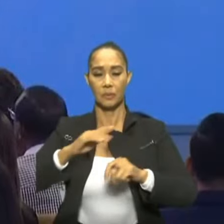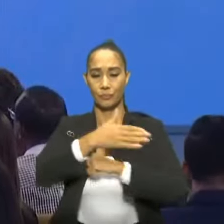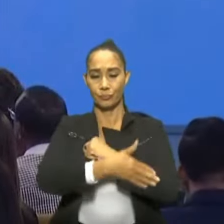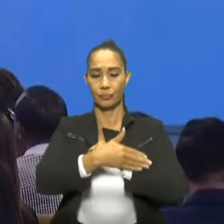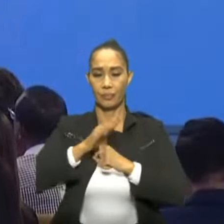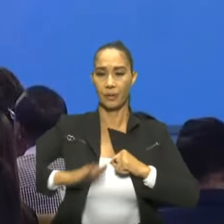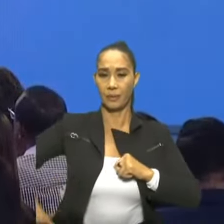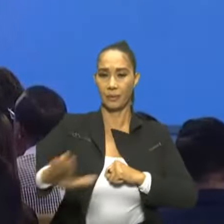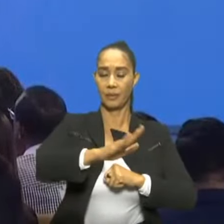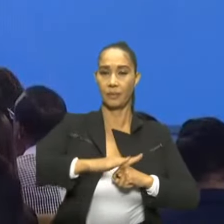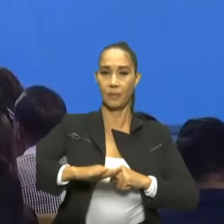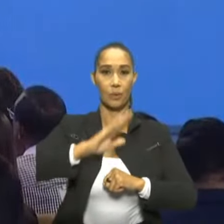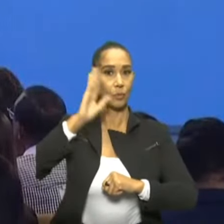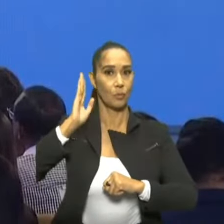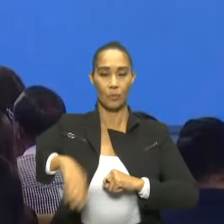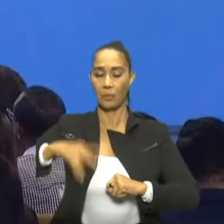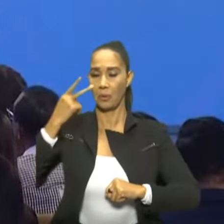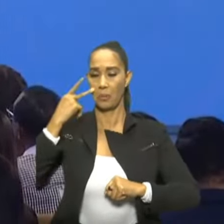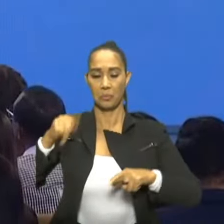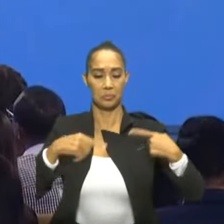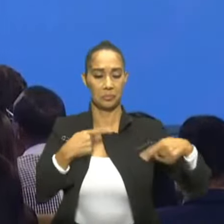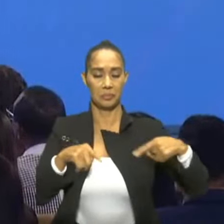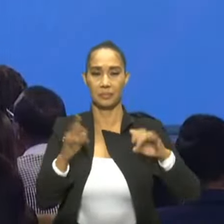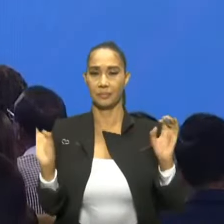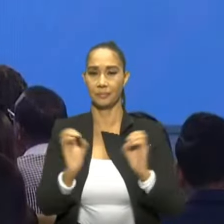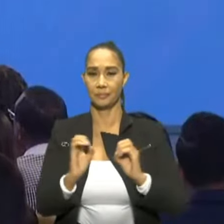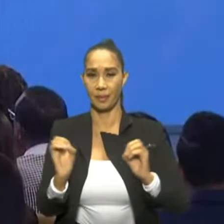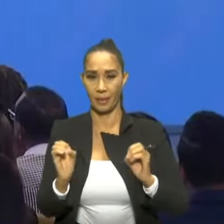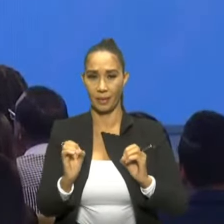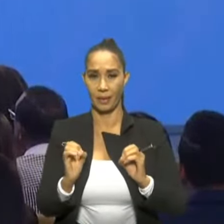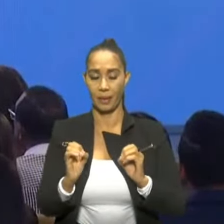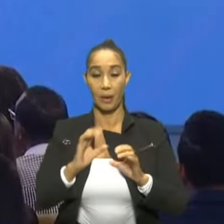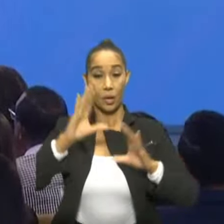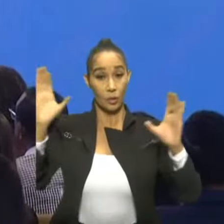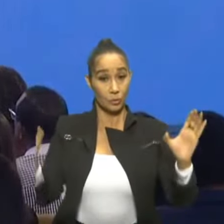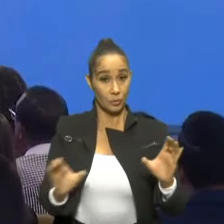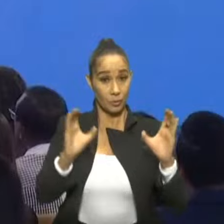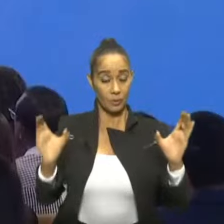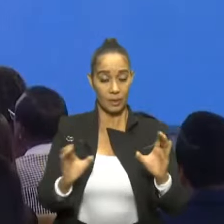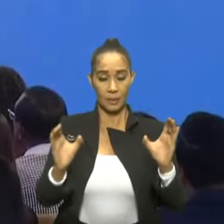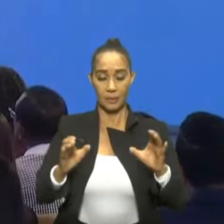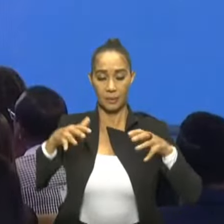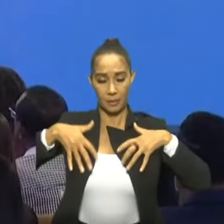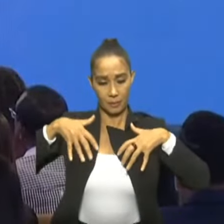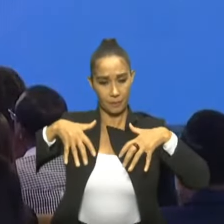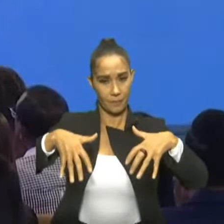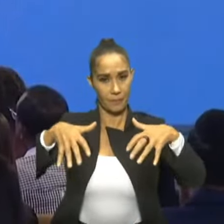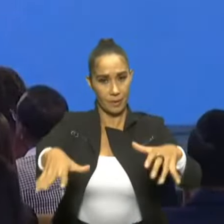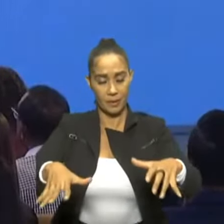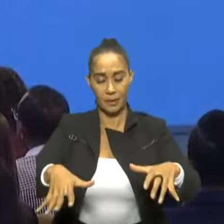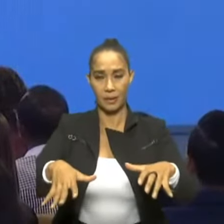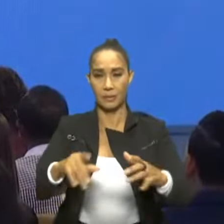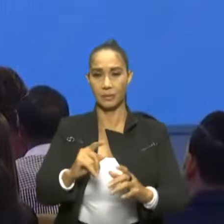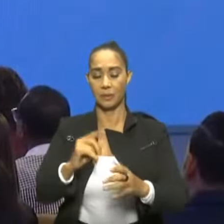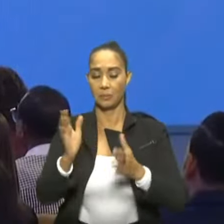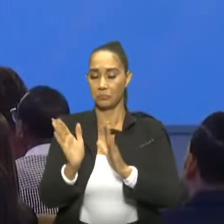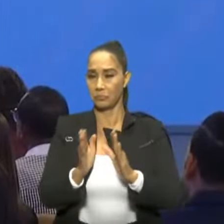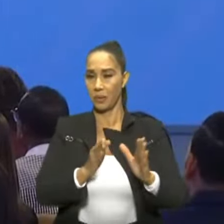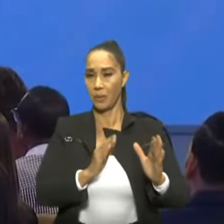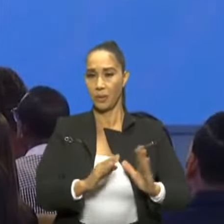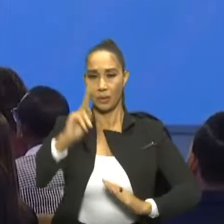país y no nunca hemos tenido ningún incidente hemos realizado ADO marchas caravanas las realizamos durante el